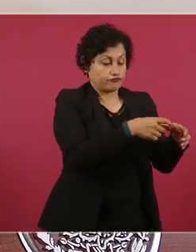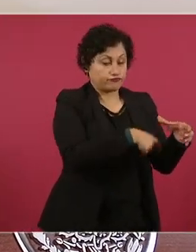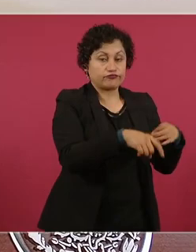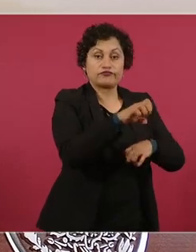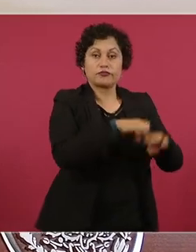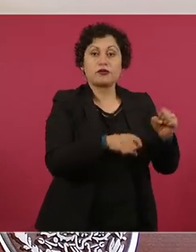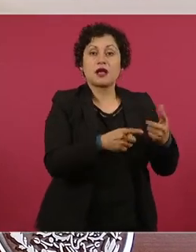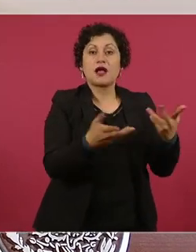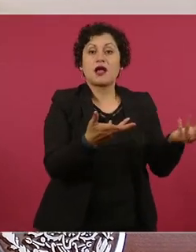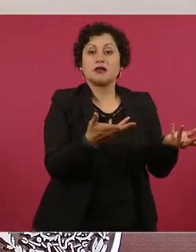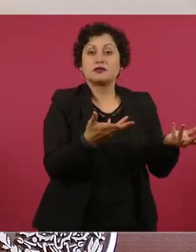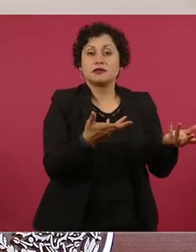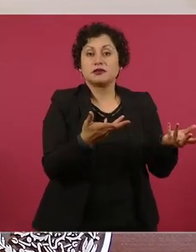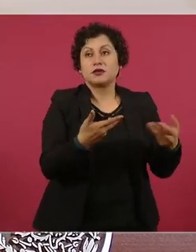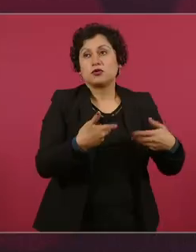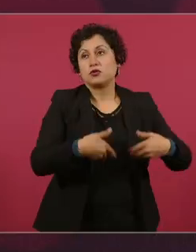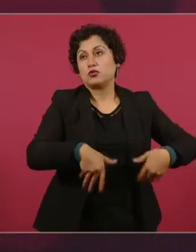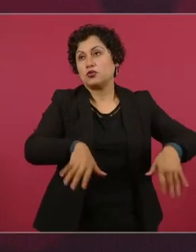al gobierno